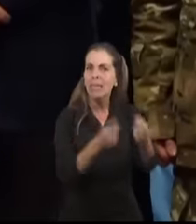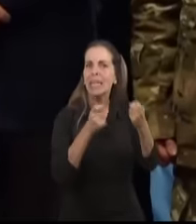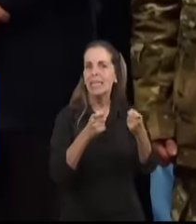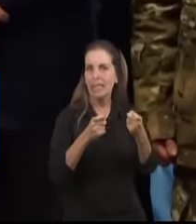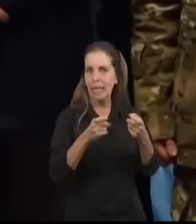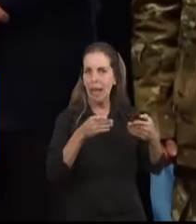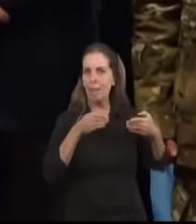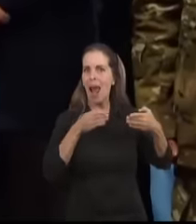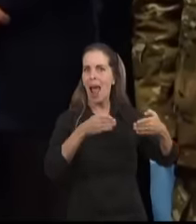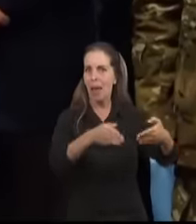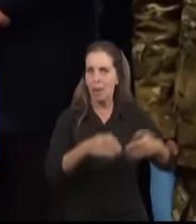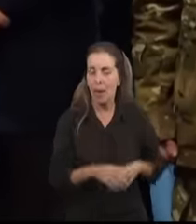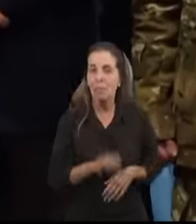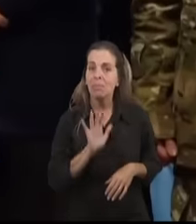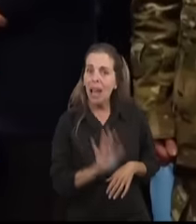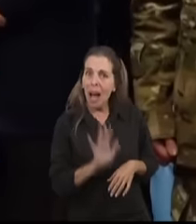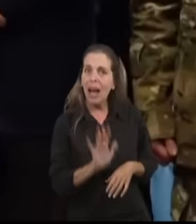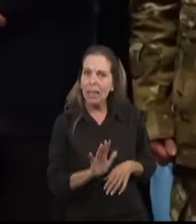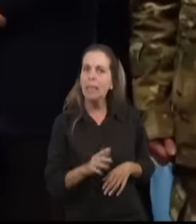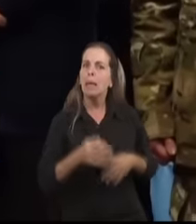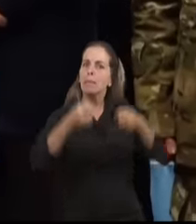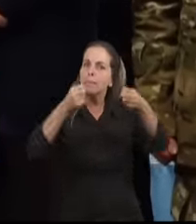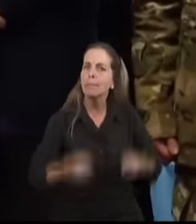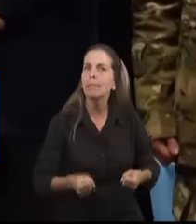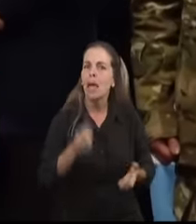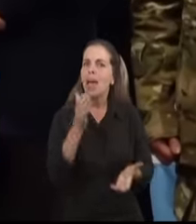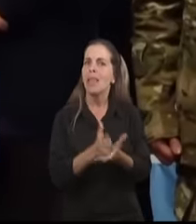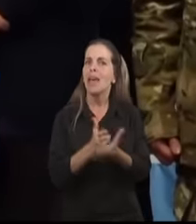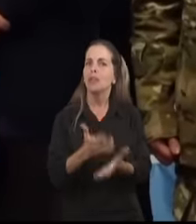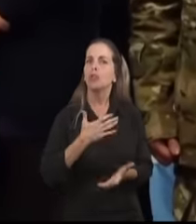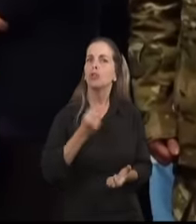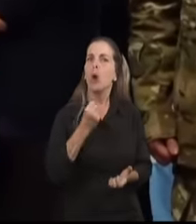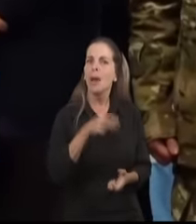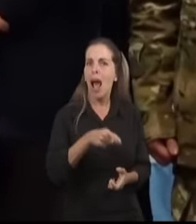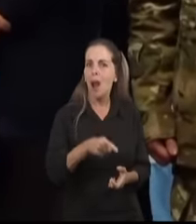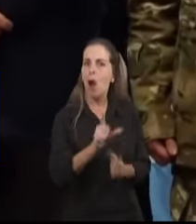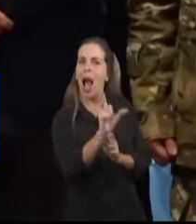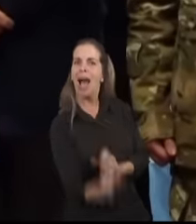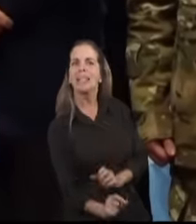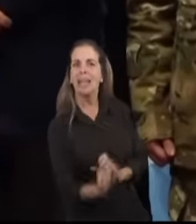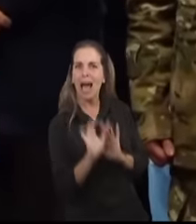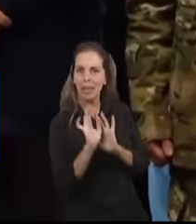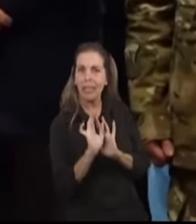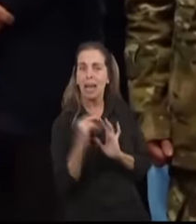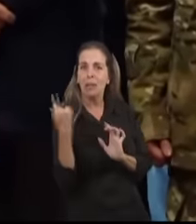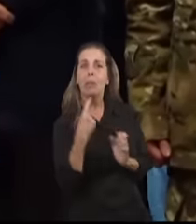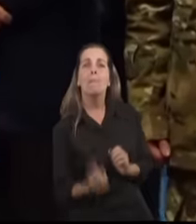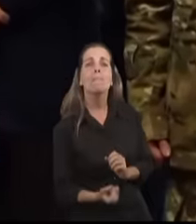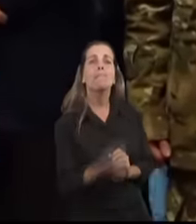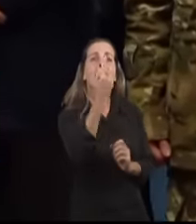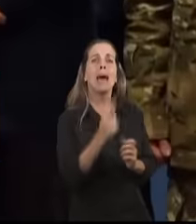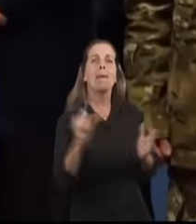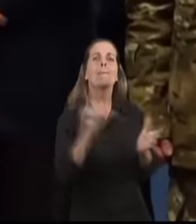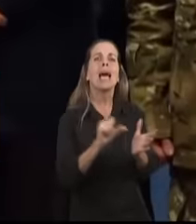travesía. Este es el camino para seguir asegurando nuestro derecho soberano en la Antártida, territorio en el que fuimos el primer país en haber